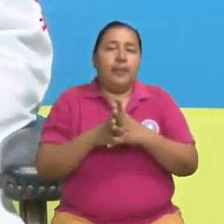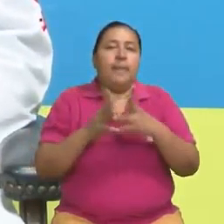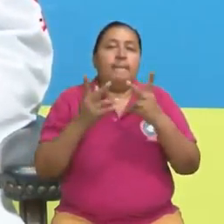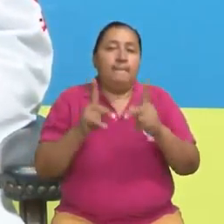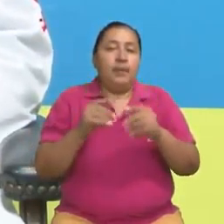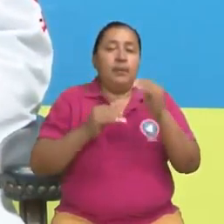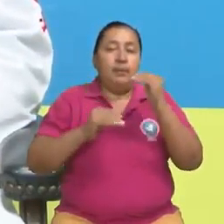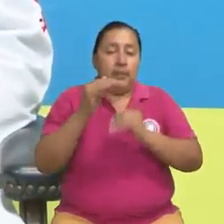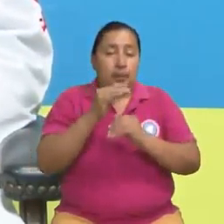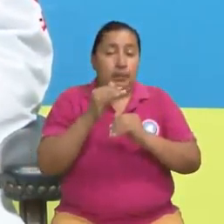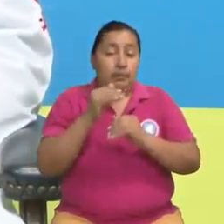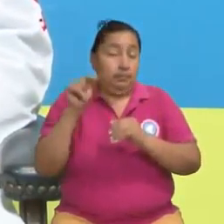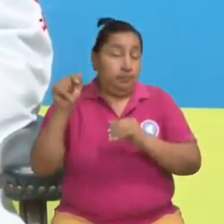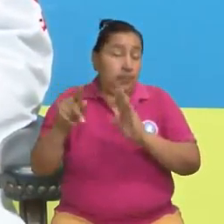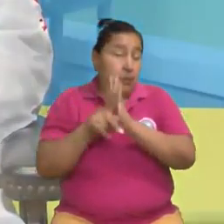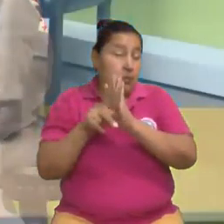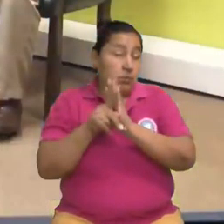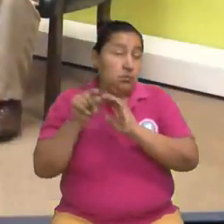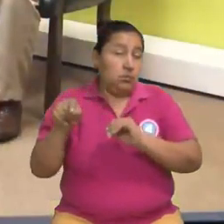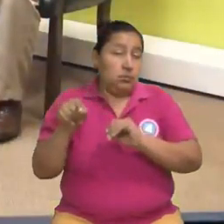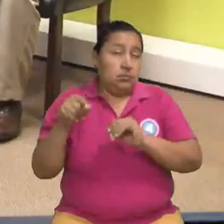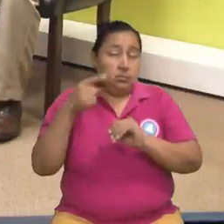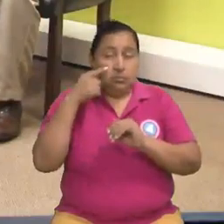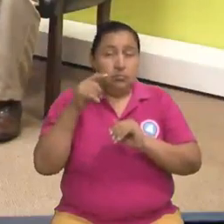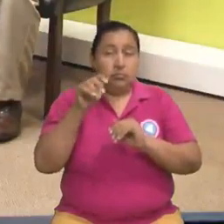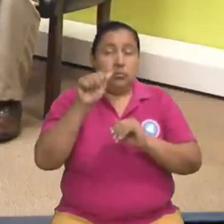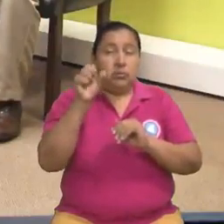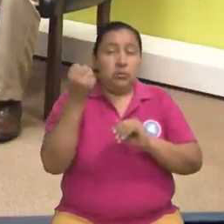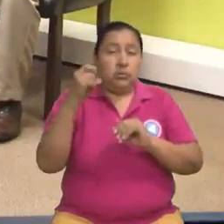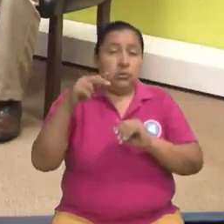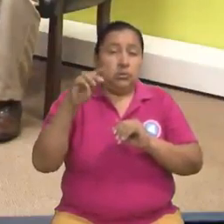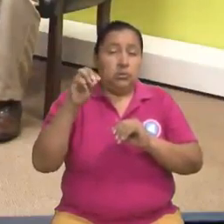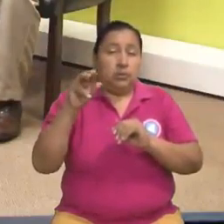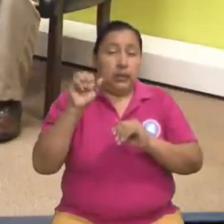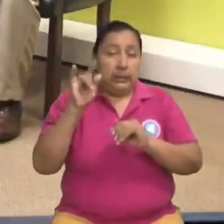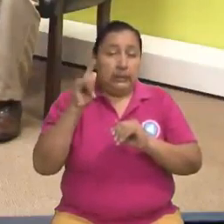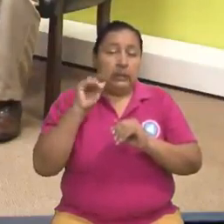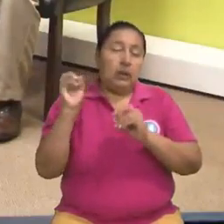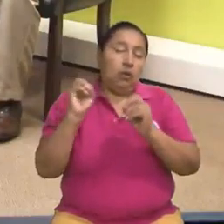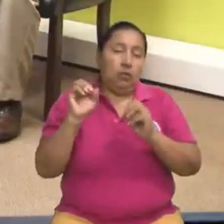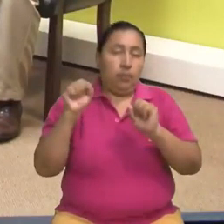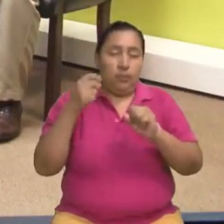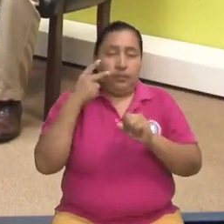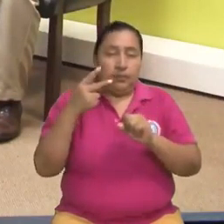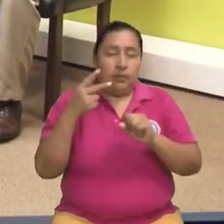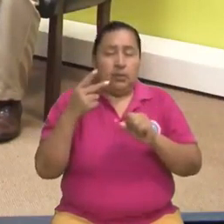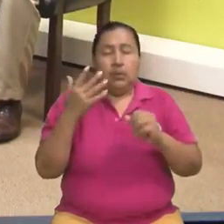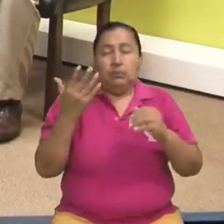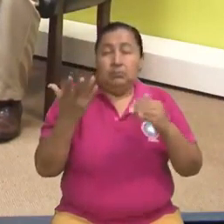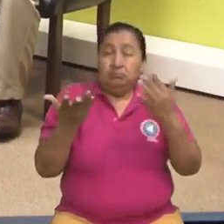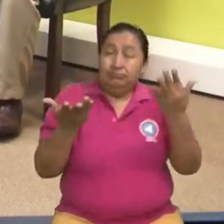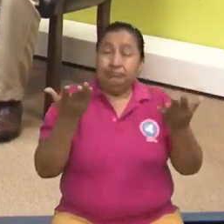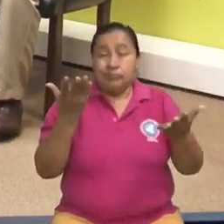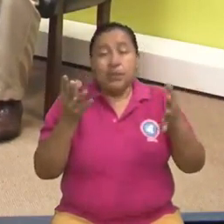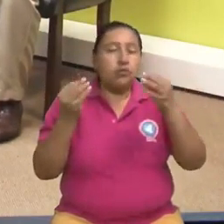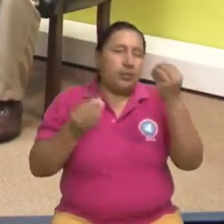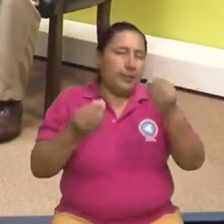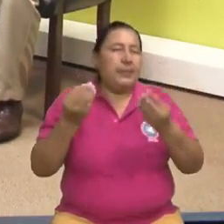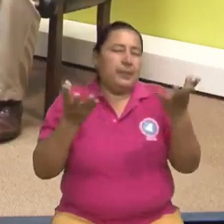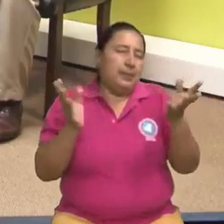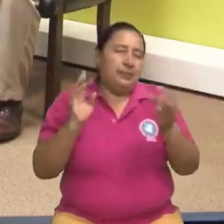imagino, las no cianóticas, porque son asintomáticas o visiblemente no son a la luz. Eso va a depender,